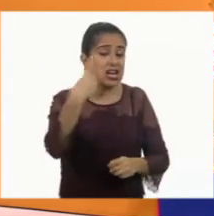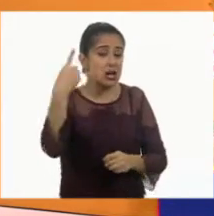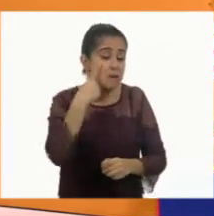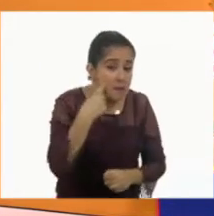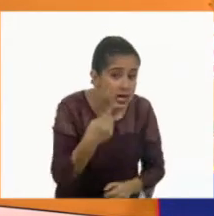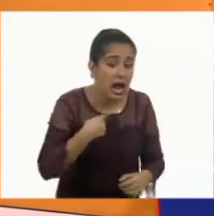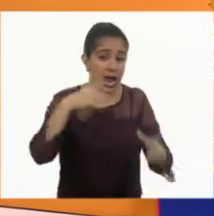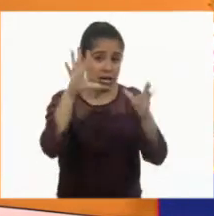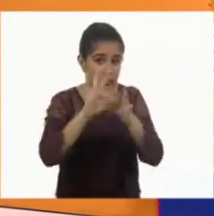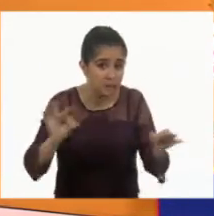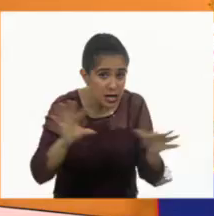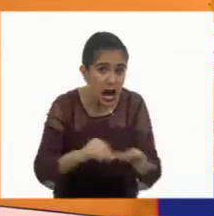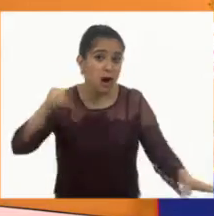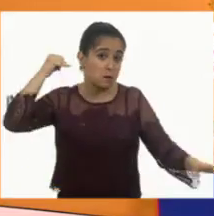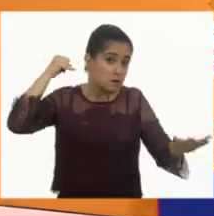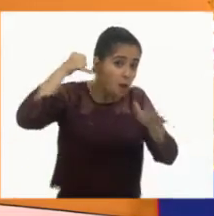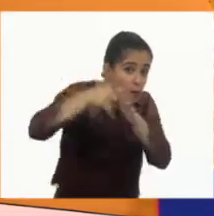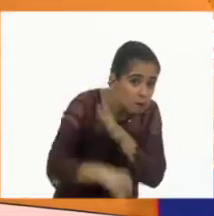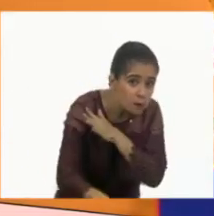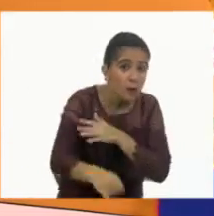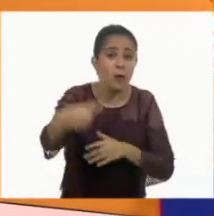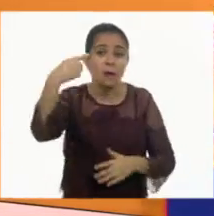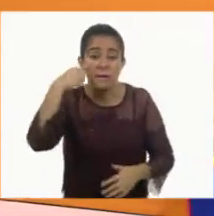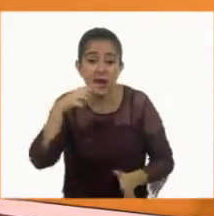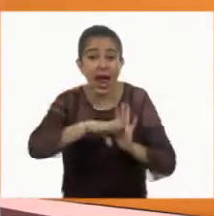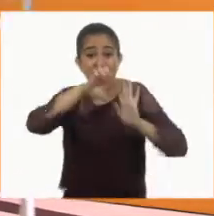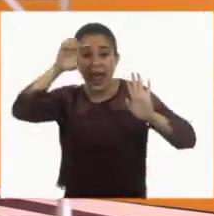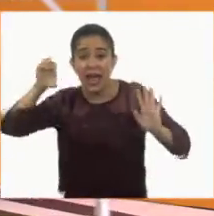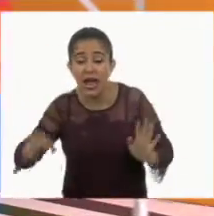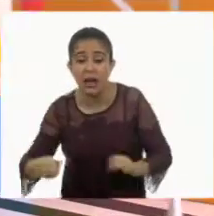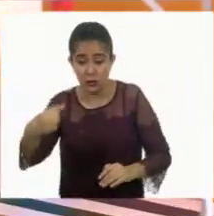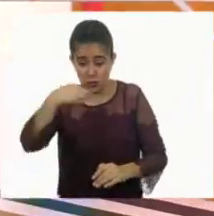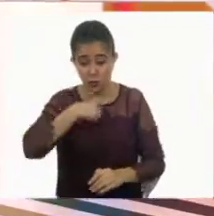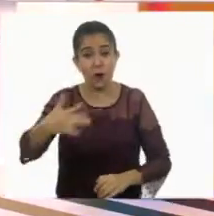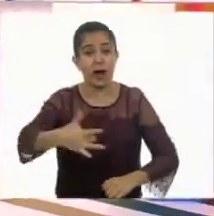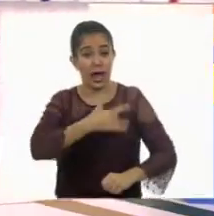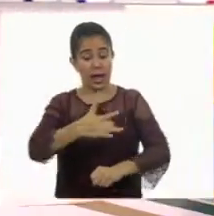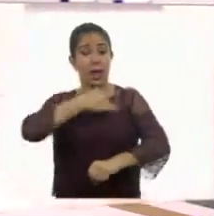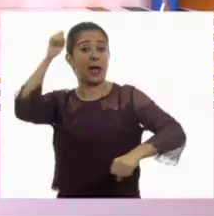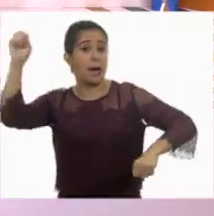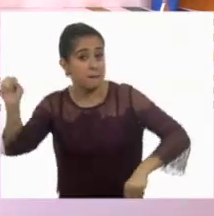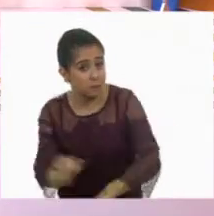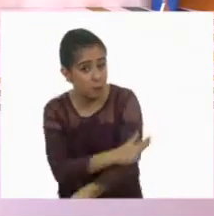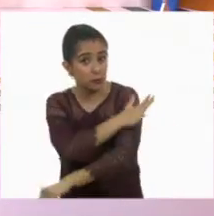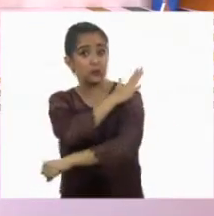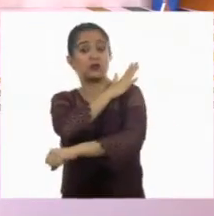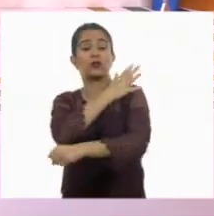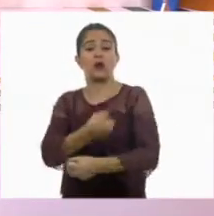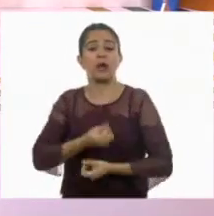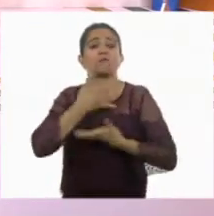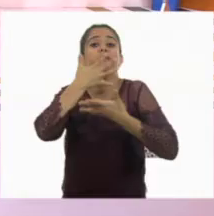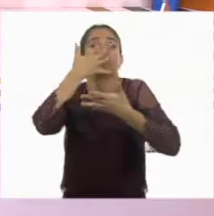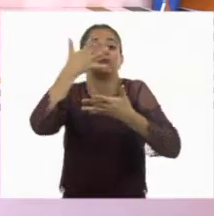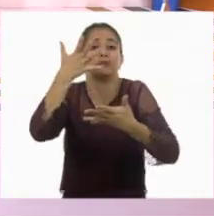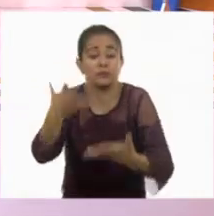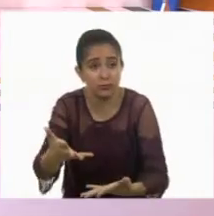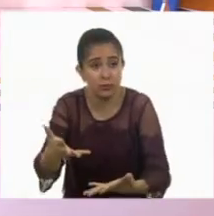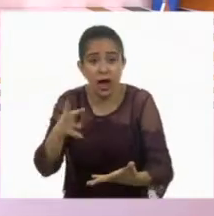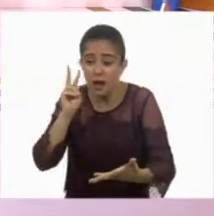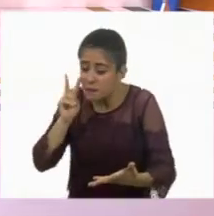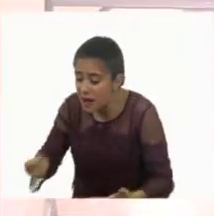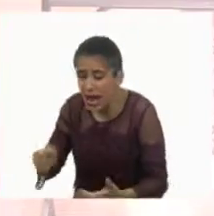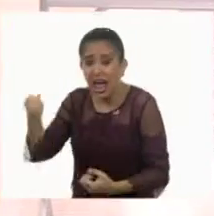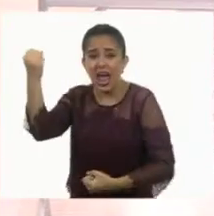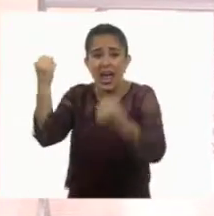ese punto! Por ejemplo, yo expreso mi emoción cuando veo este hermoso carrito y digo